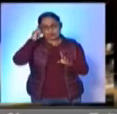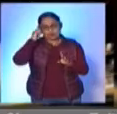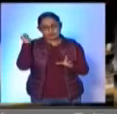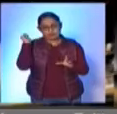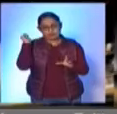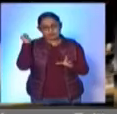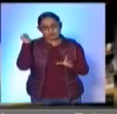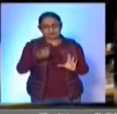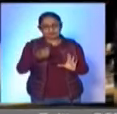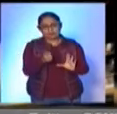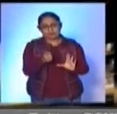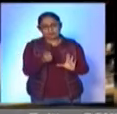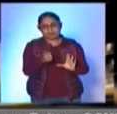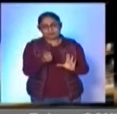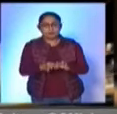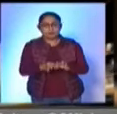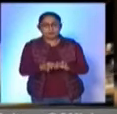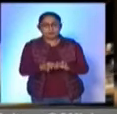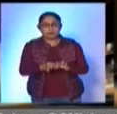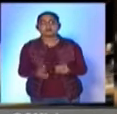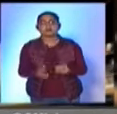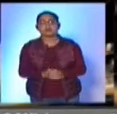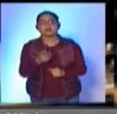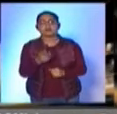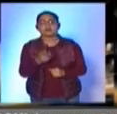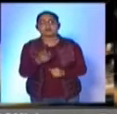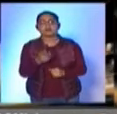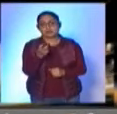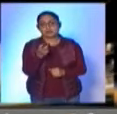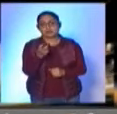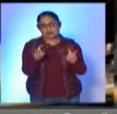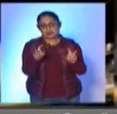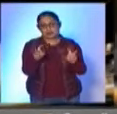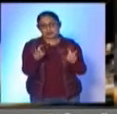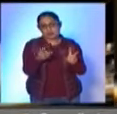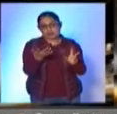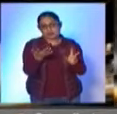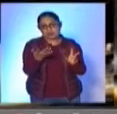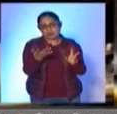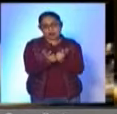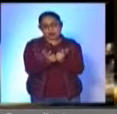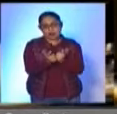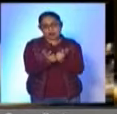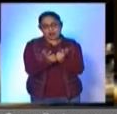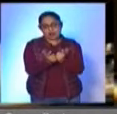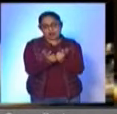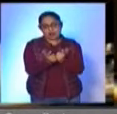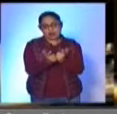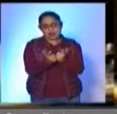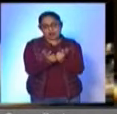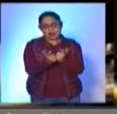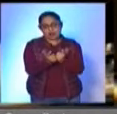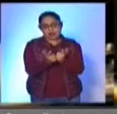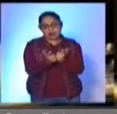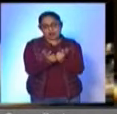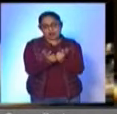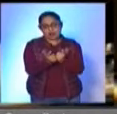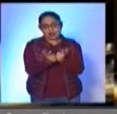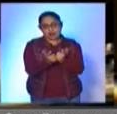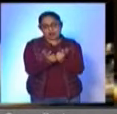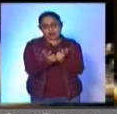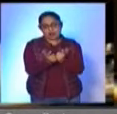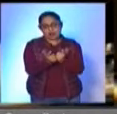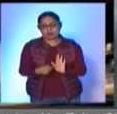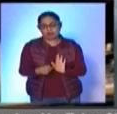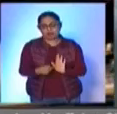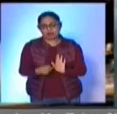fundamental. Entonces, bueno, sobre todo esto trata el libro del Encanto de la Sirena. El libro será presentado este